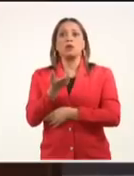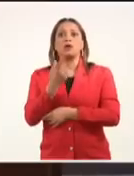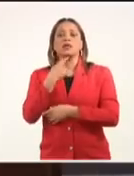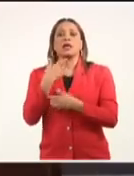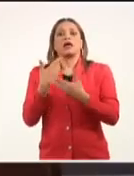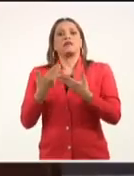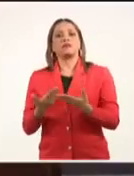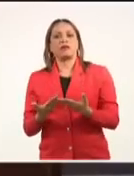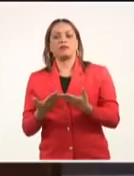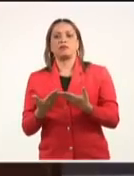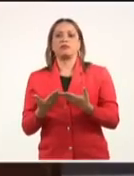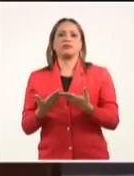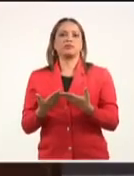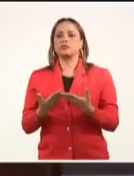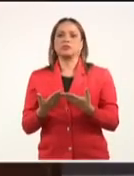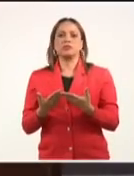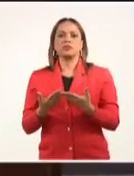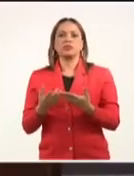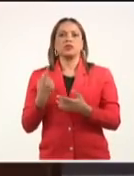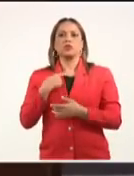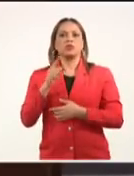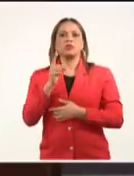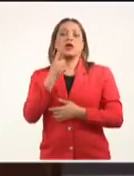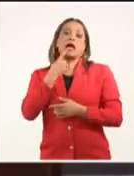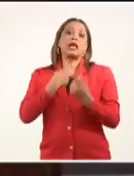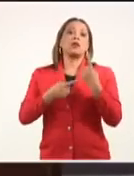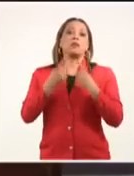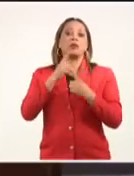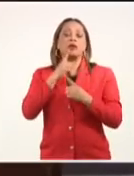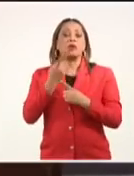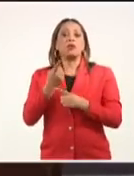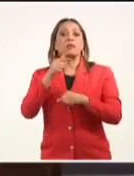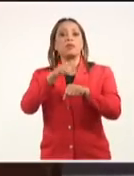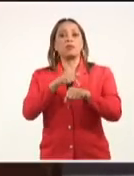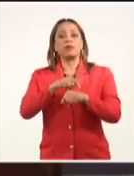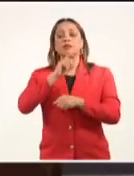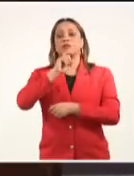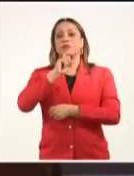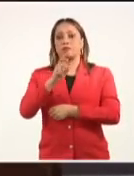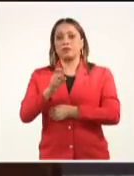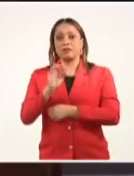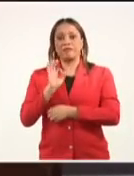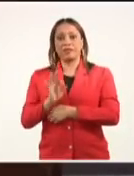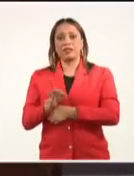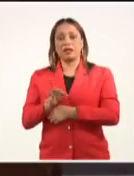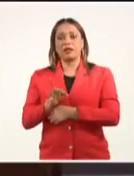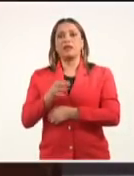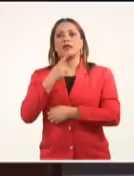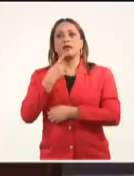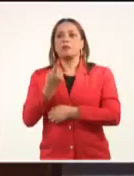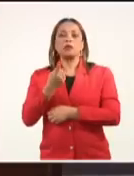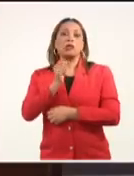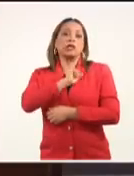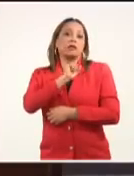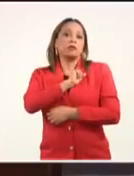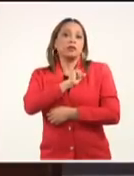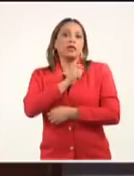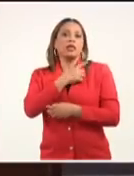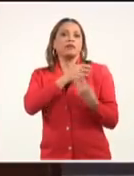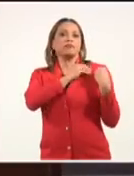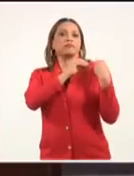cansado, no estén a la altura que exige el momento, deben ceder su puesto a